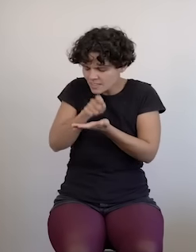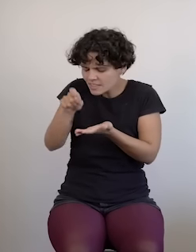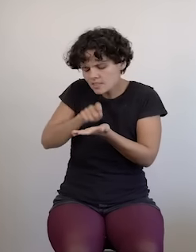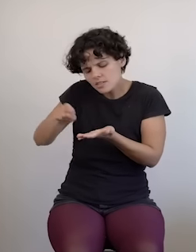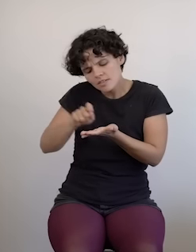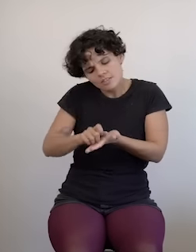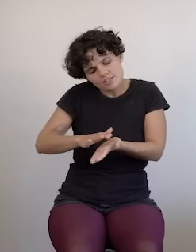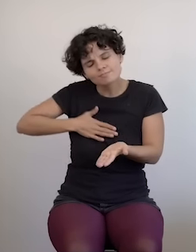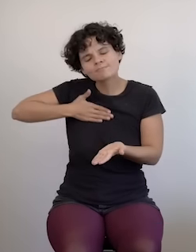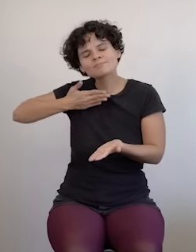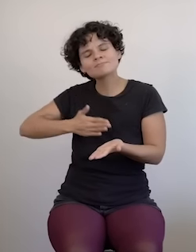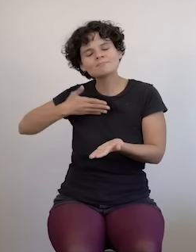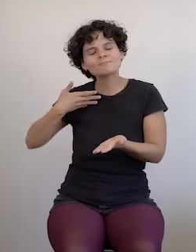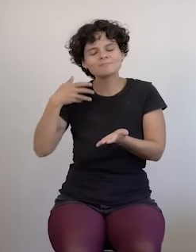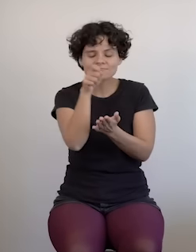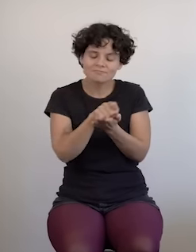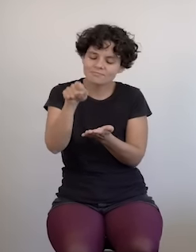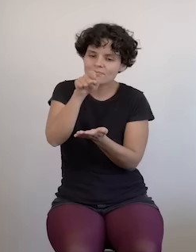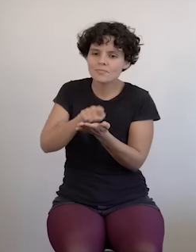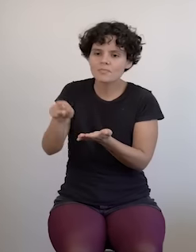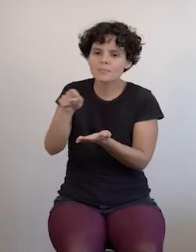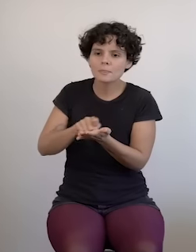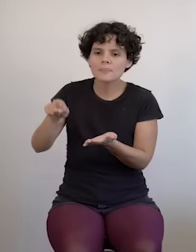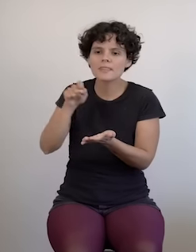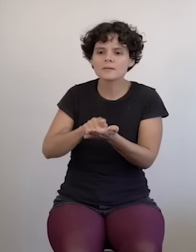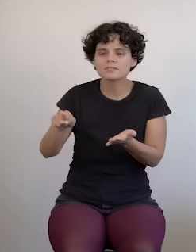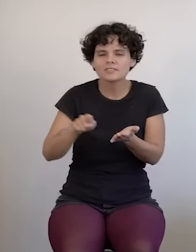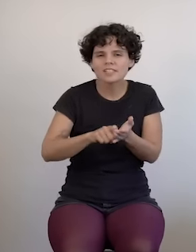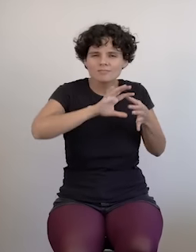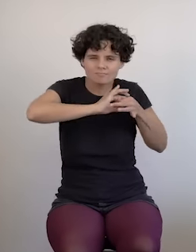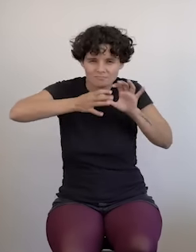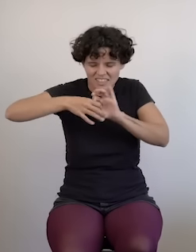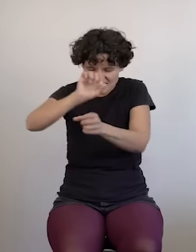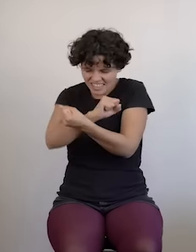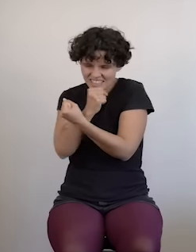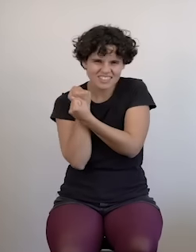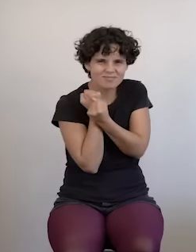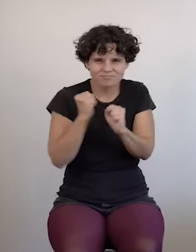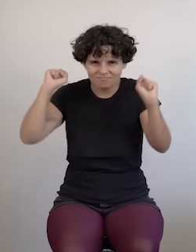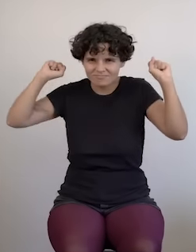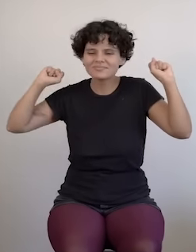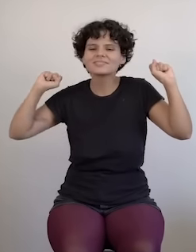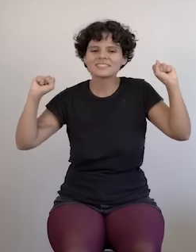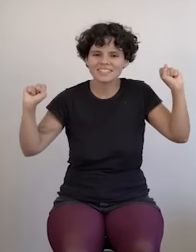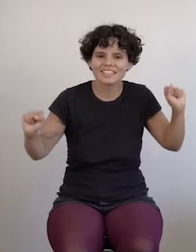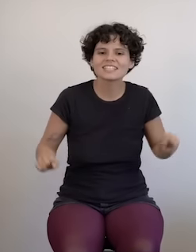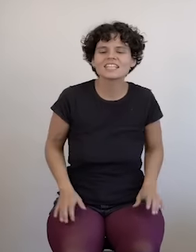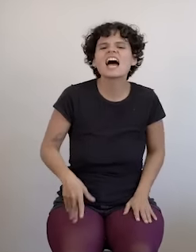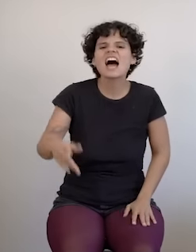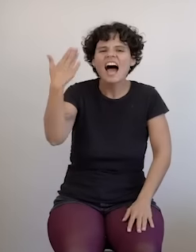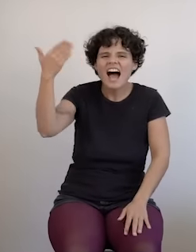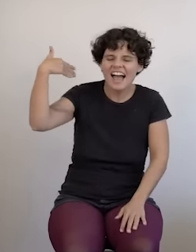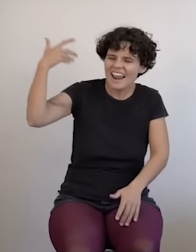las buenas, rompiendo las cadenas. Sí, hermanito. ¡Tírame la pista!